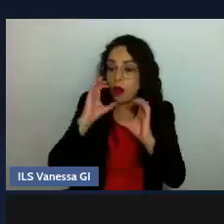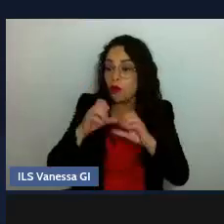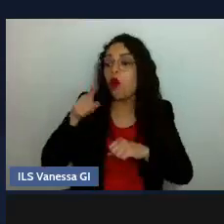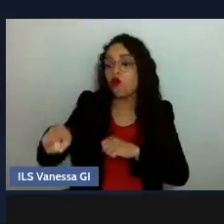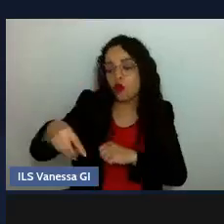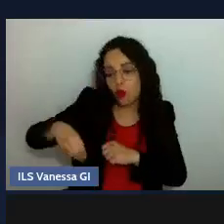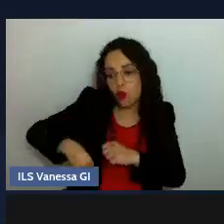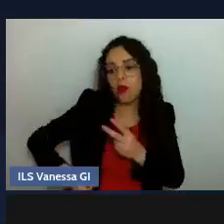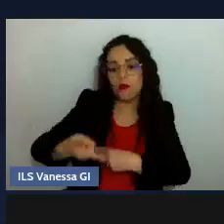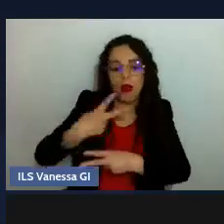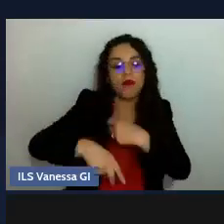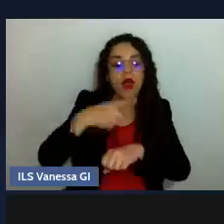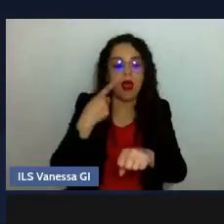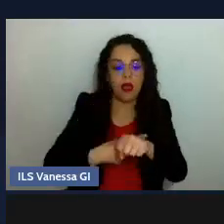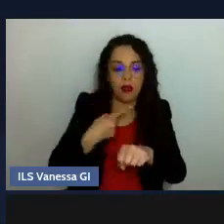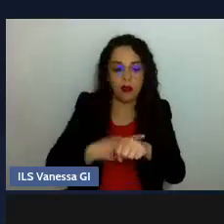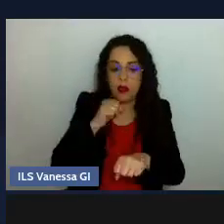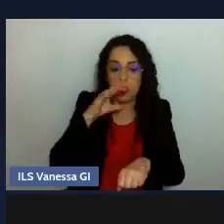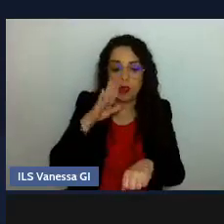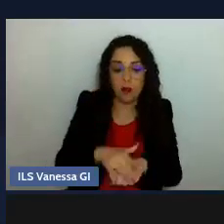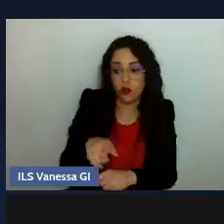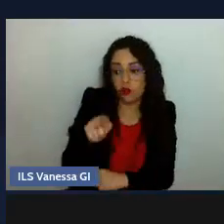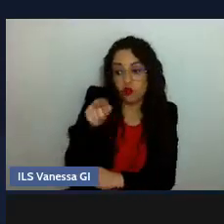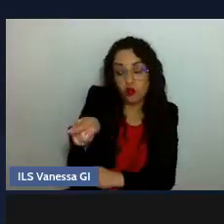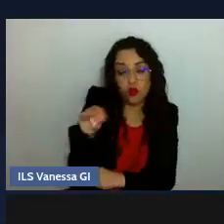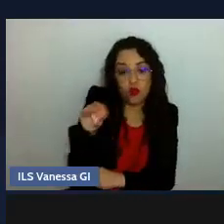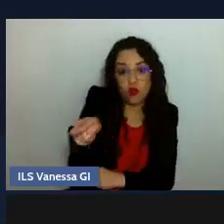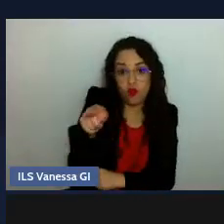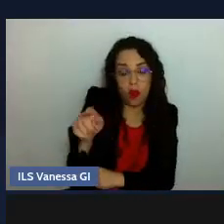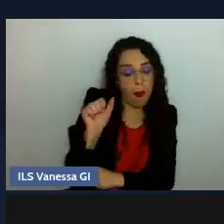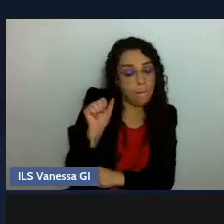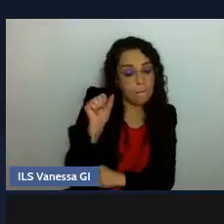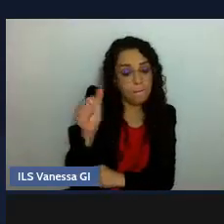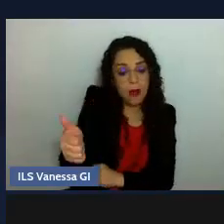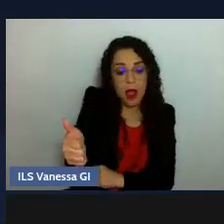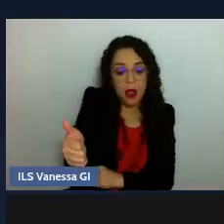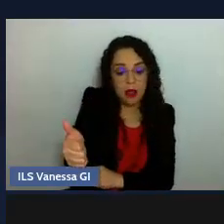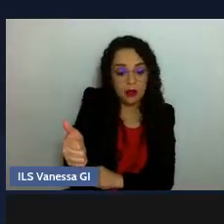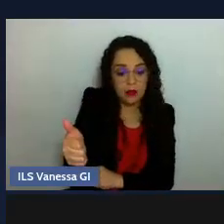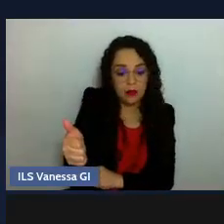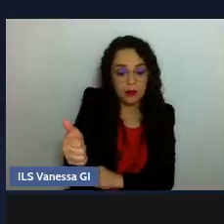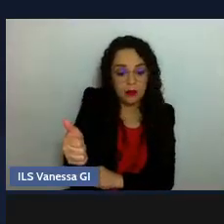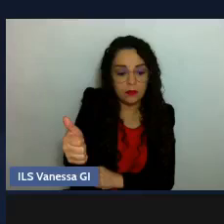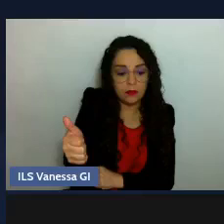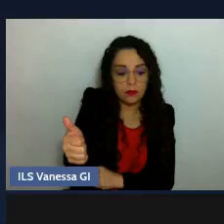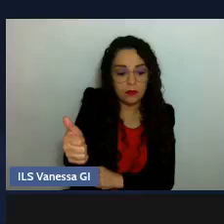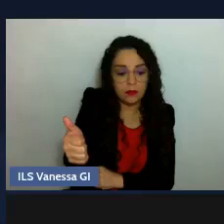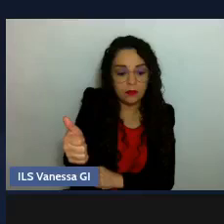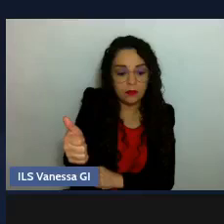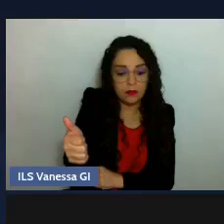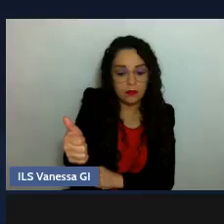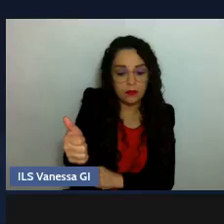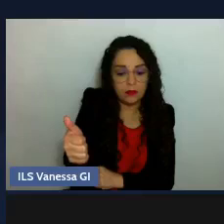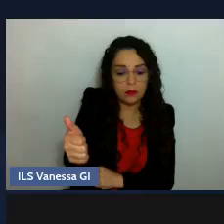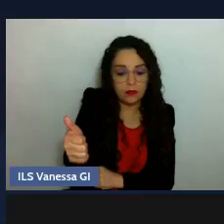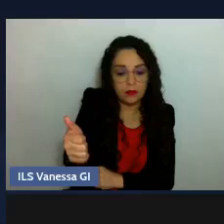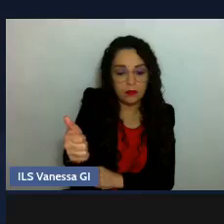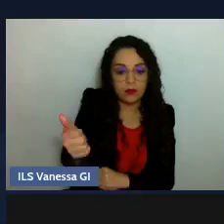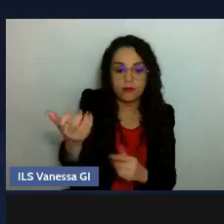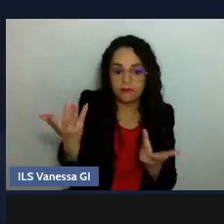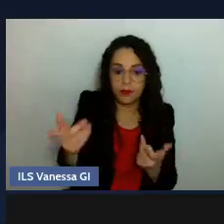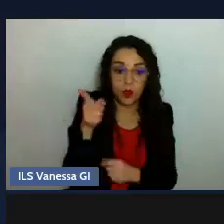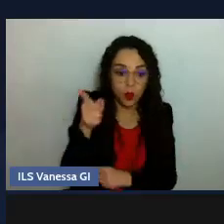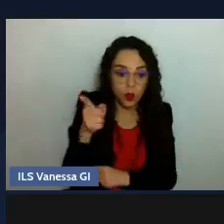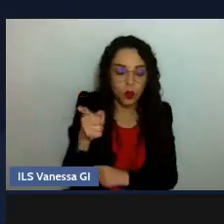sea, es así de, es tu responsabilidad que no tengas diabetes, que no tengas hipertensión, es tu